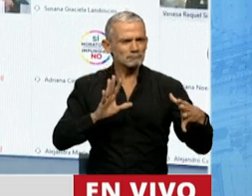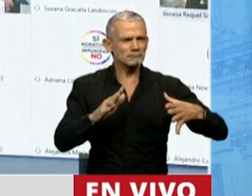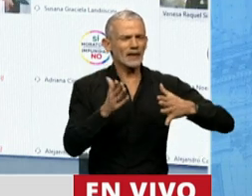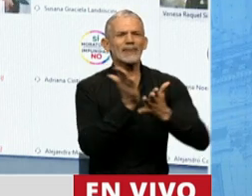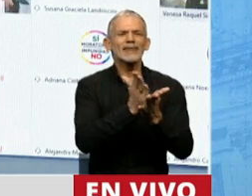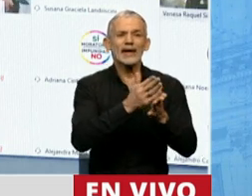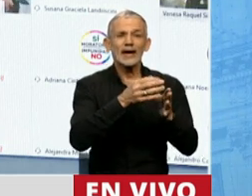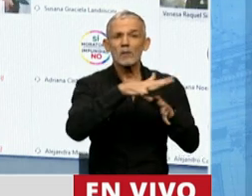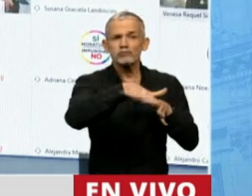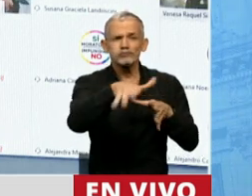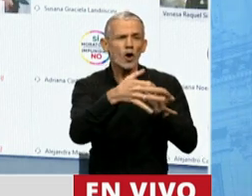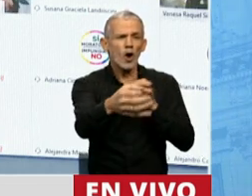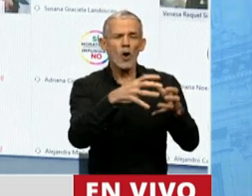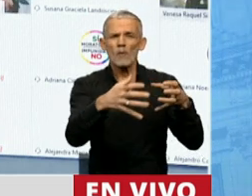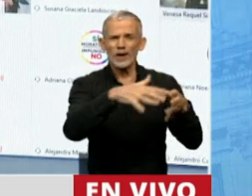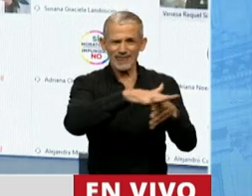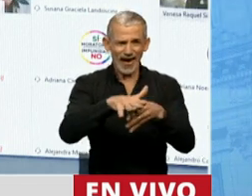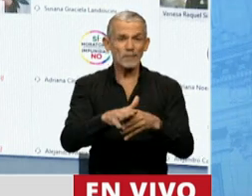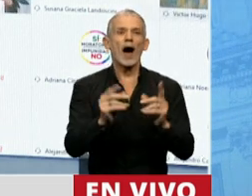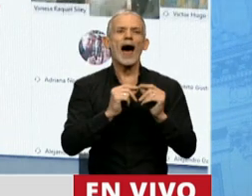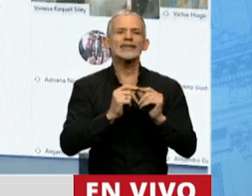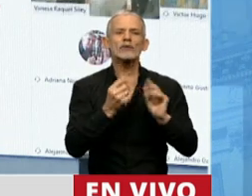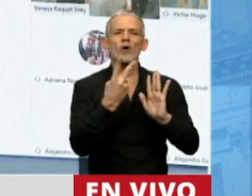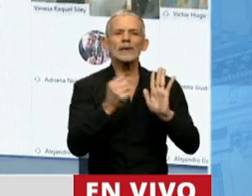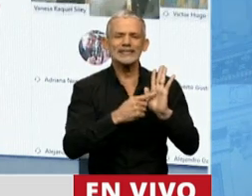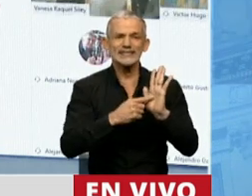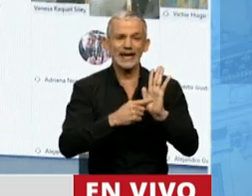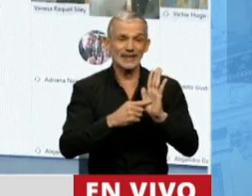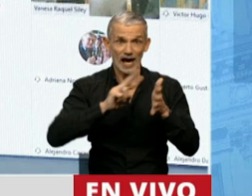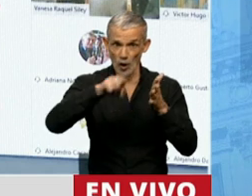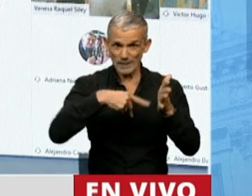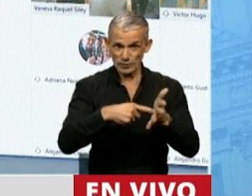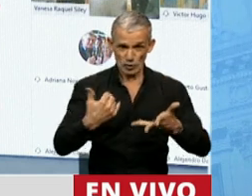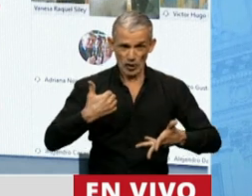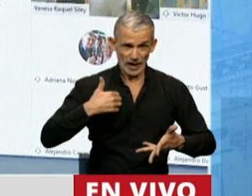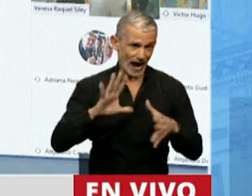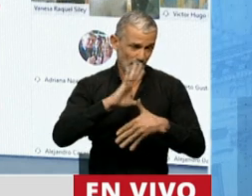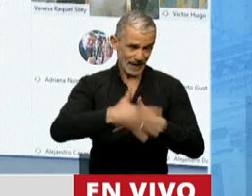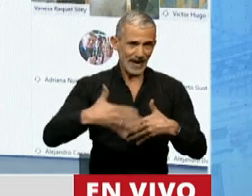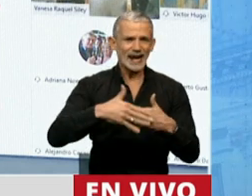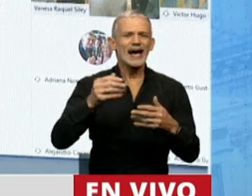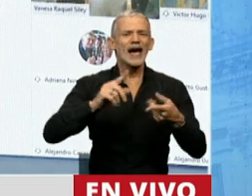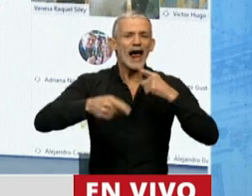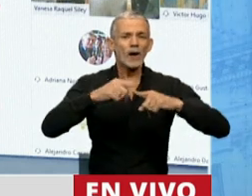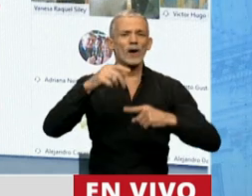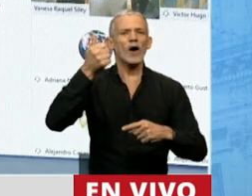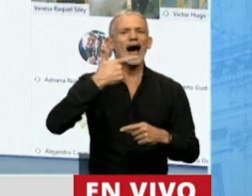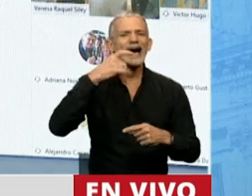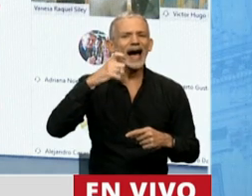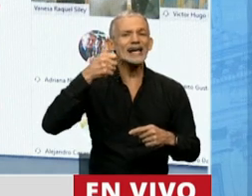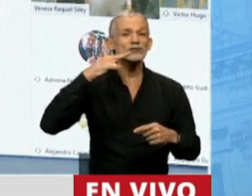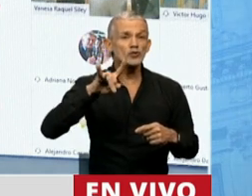de las comunidades a partir del artículo 26 de la convención americana este este acuerdo escazú efectivamente también está